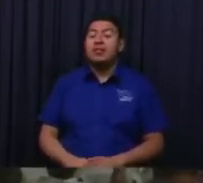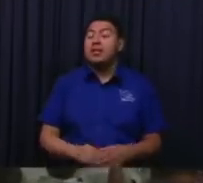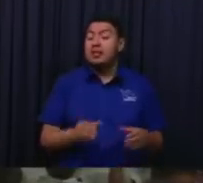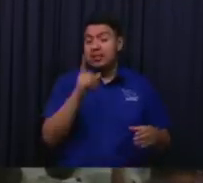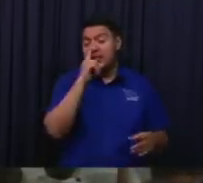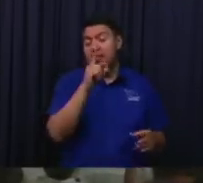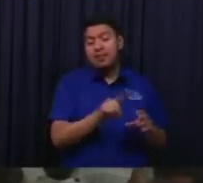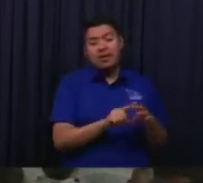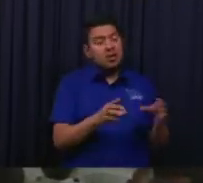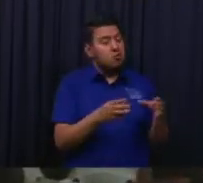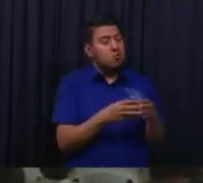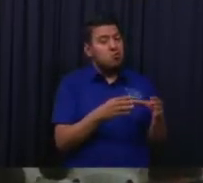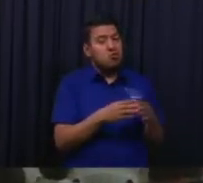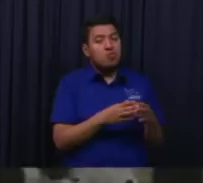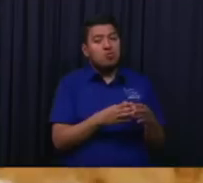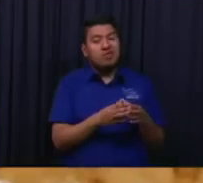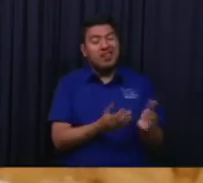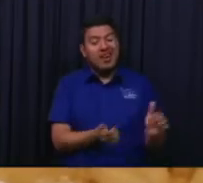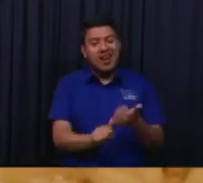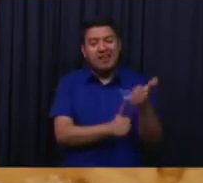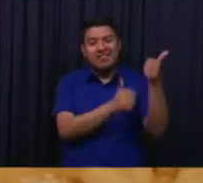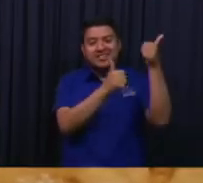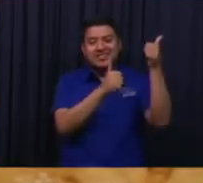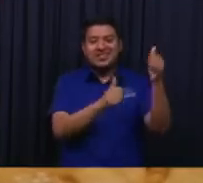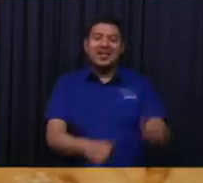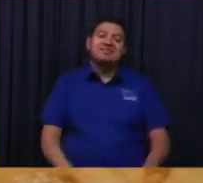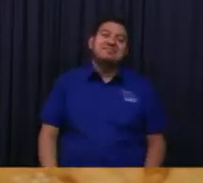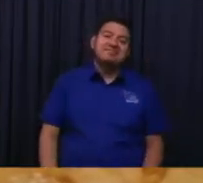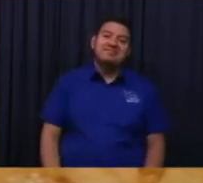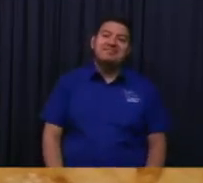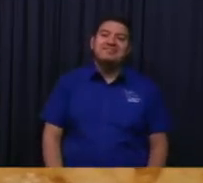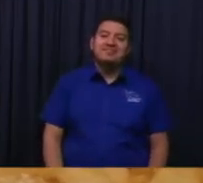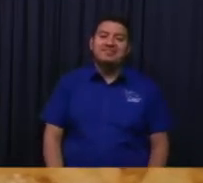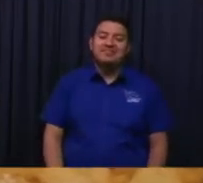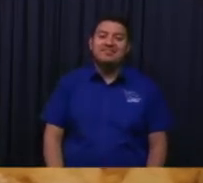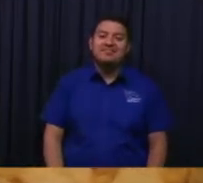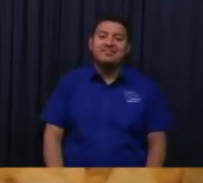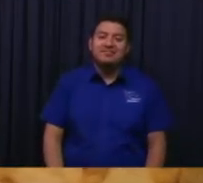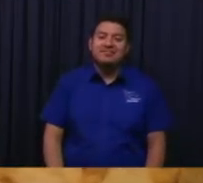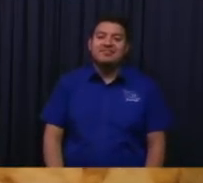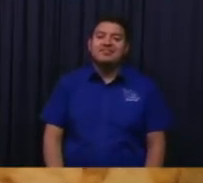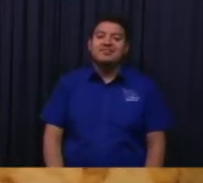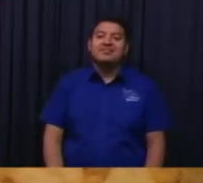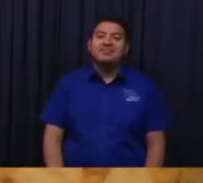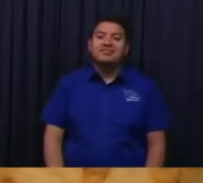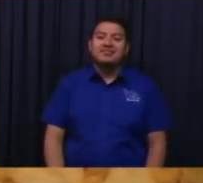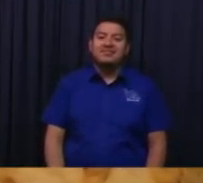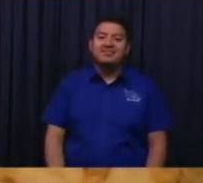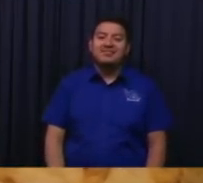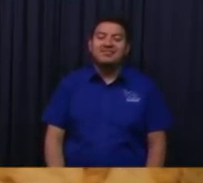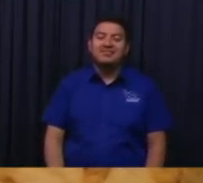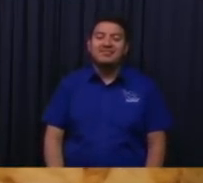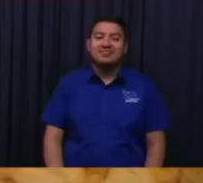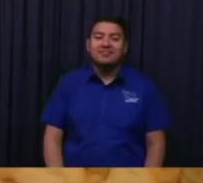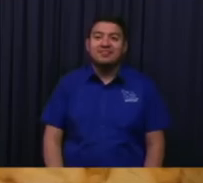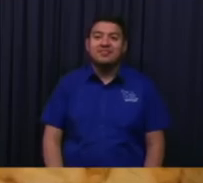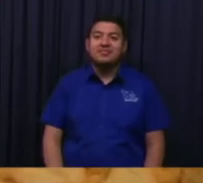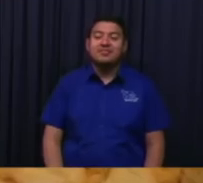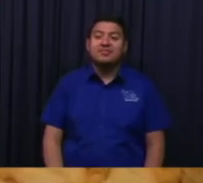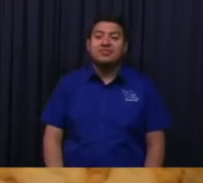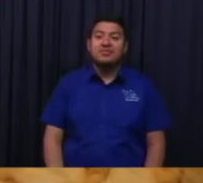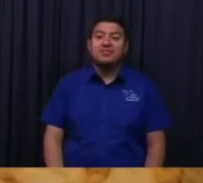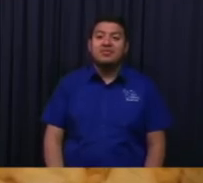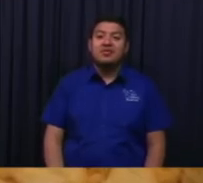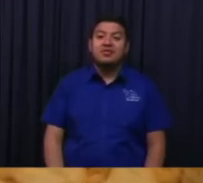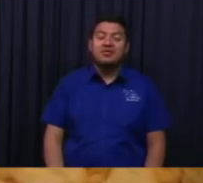alabanza, mis embriagados hermanos del vino del cielo. Yo oigo